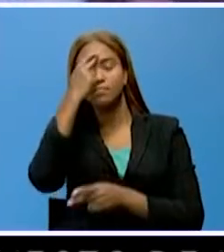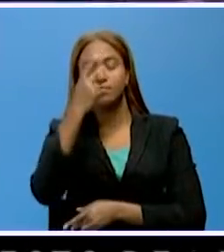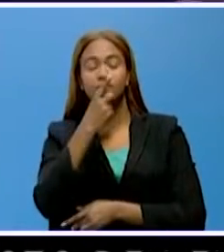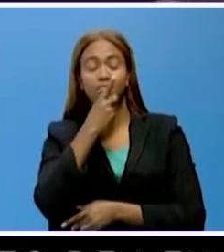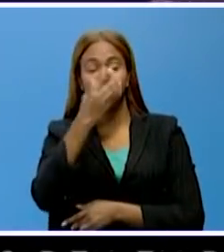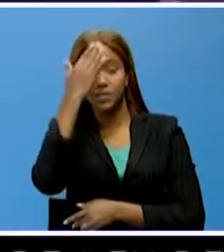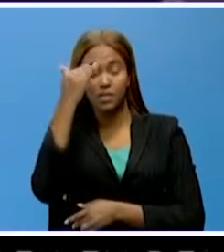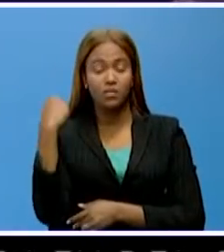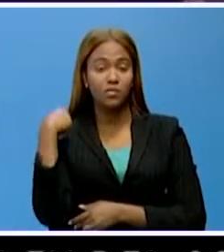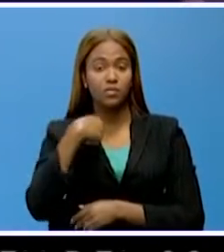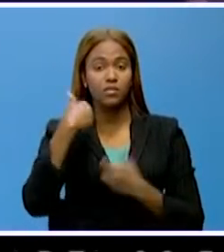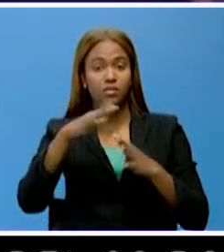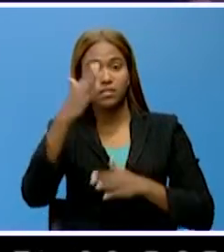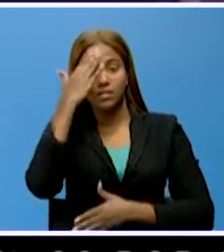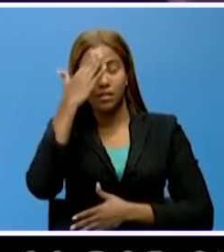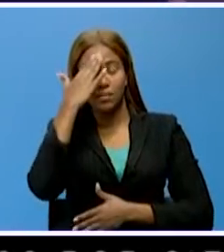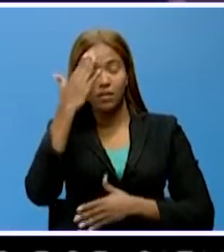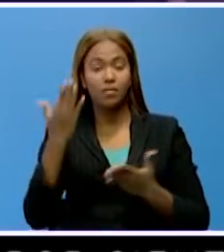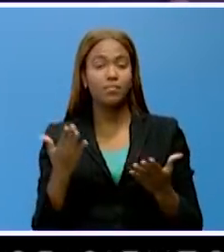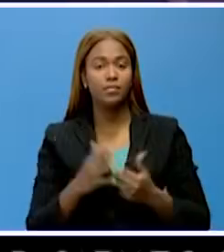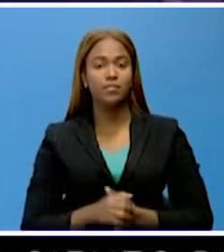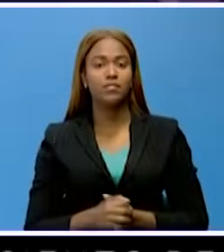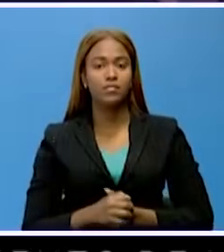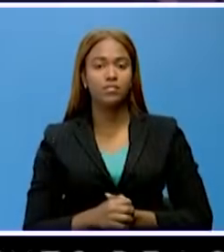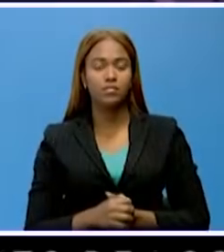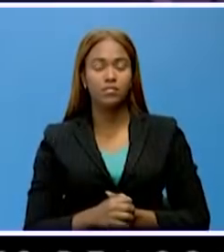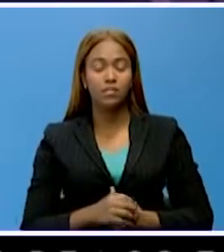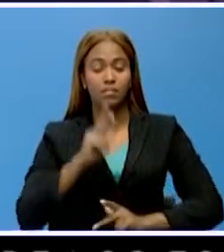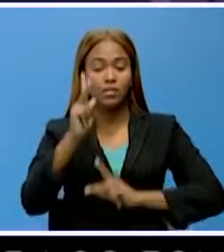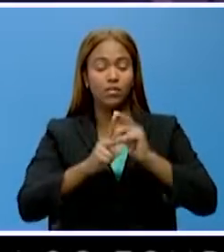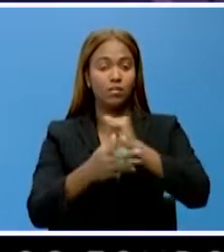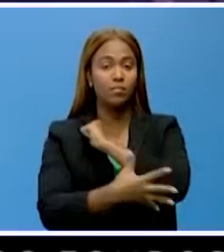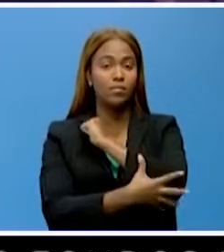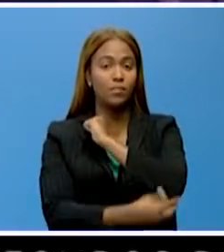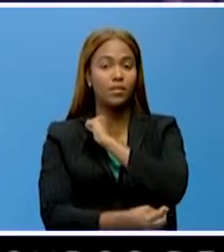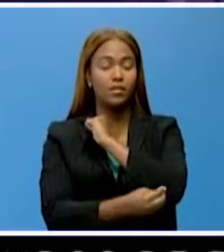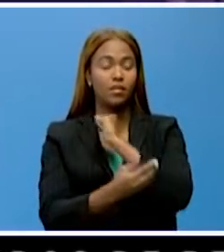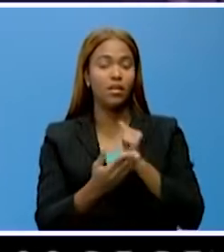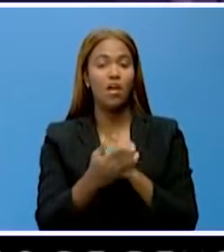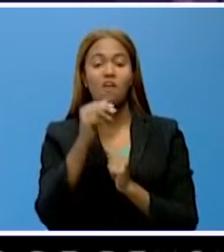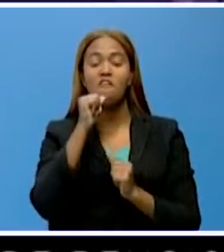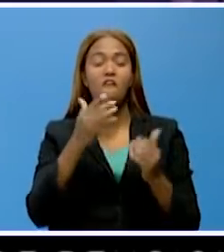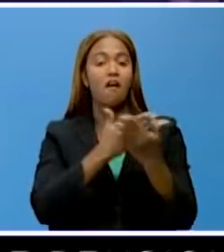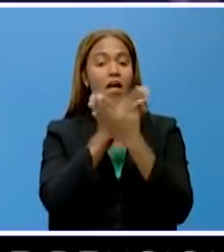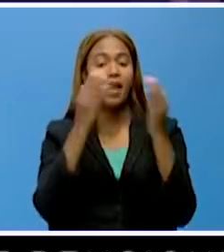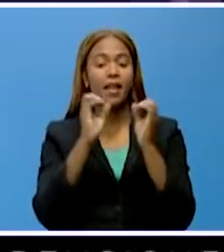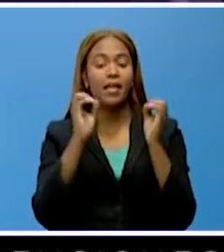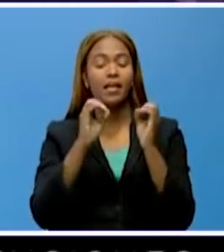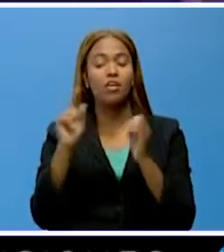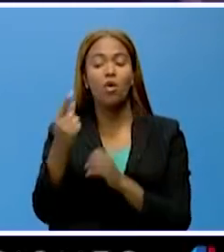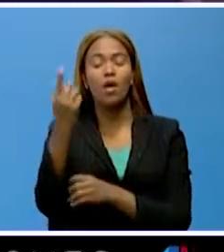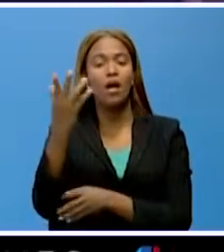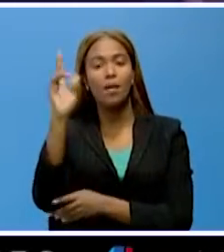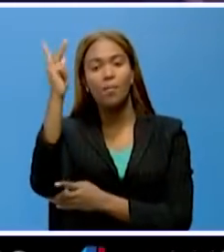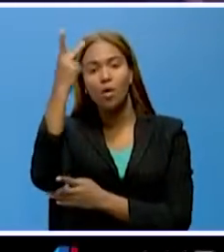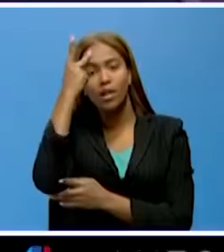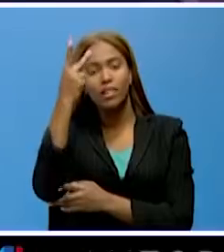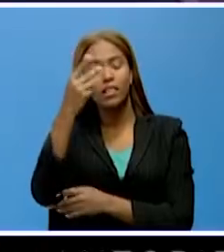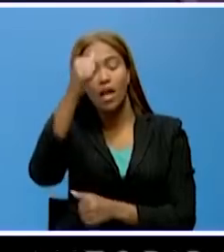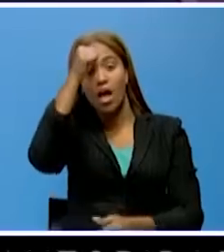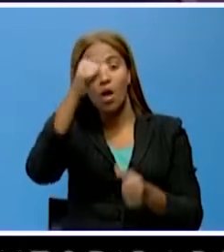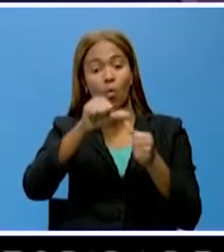porque sabemos que la masa pobre, no hay nadie, sino solamente en política, que se